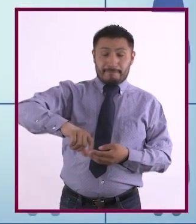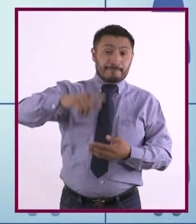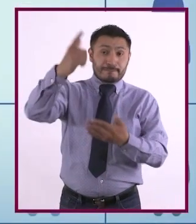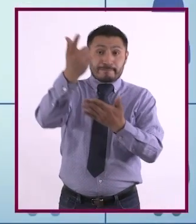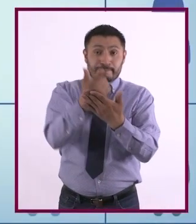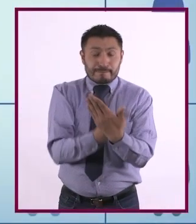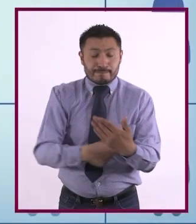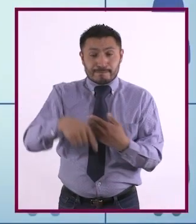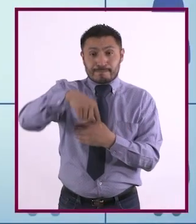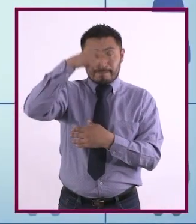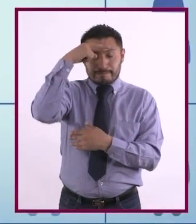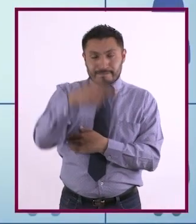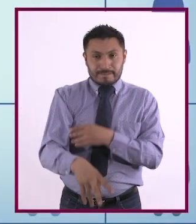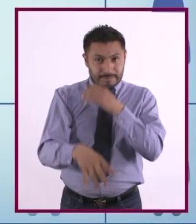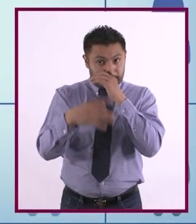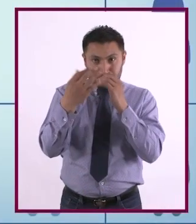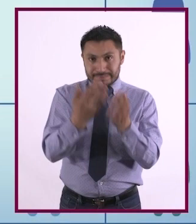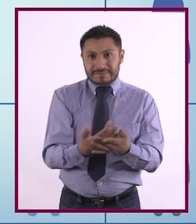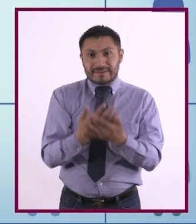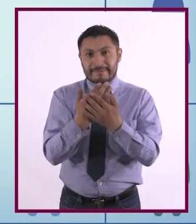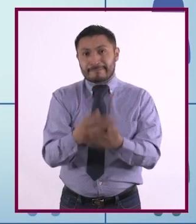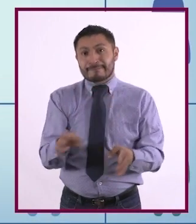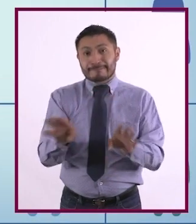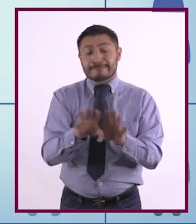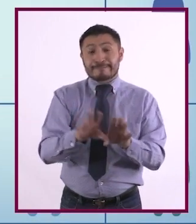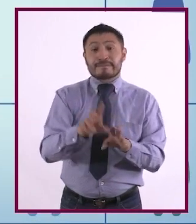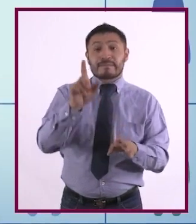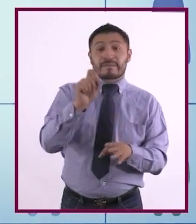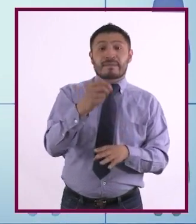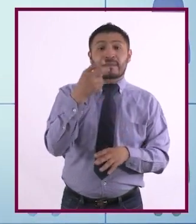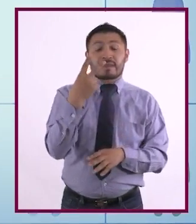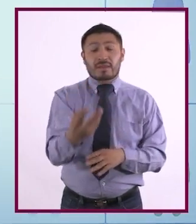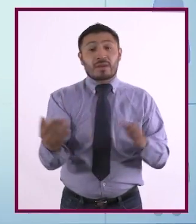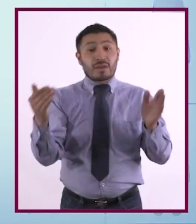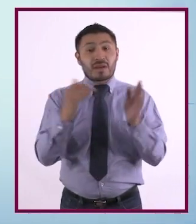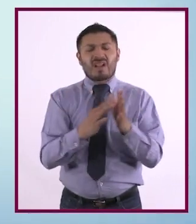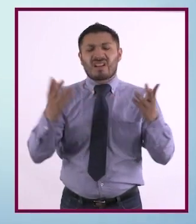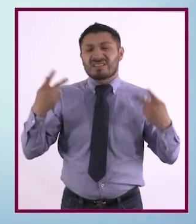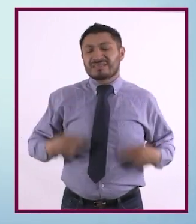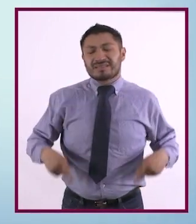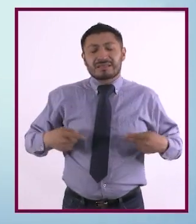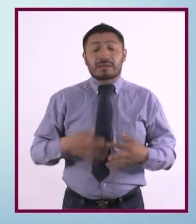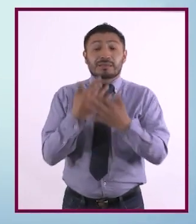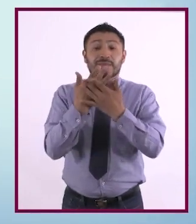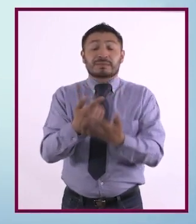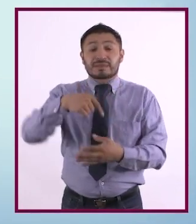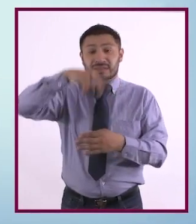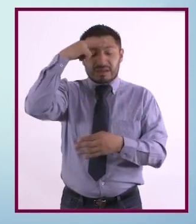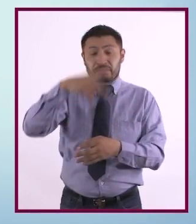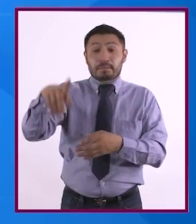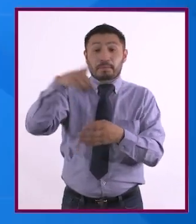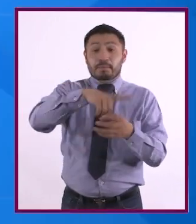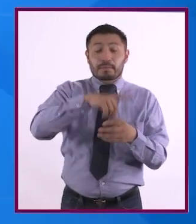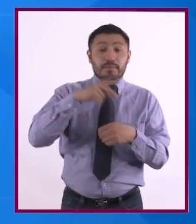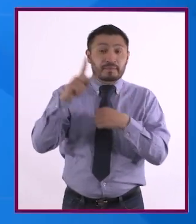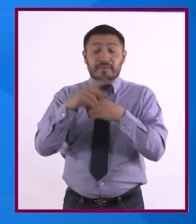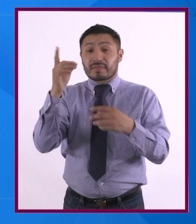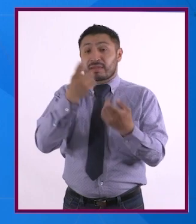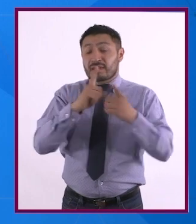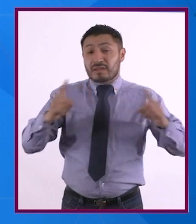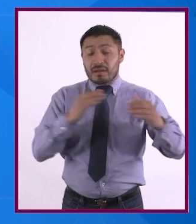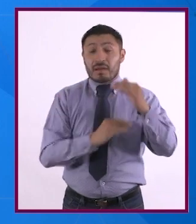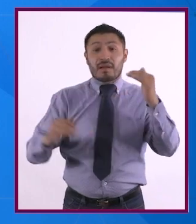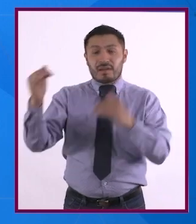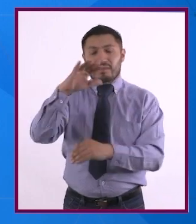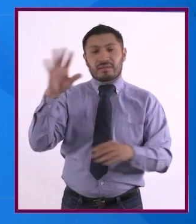México para recibir un trasplante es de más de 22,000 personas. En países desarrollados, se observa que el número de trasplantes de